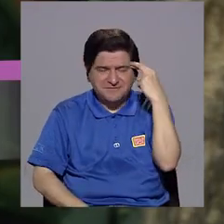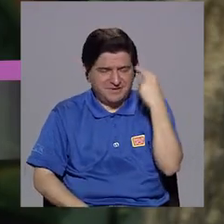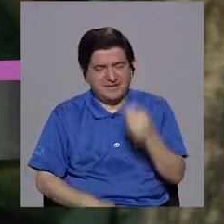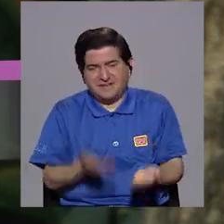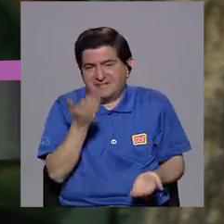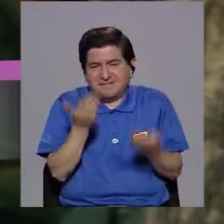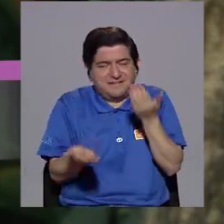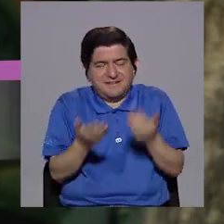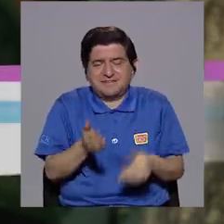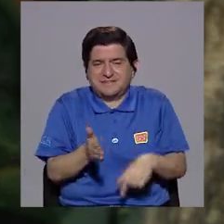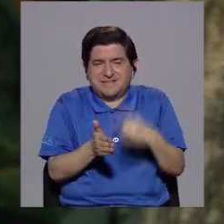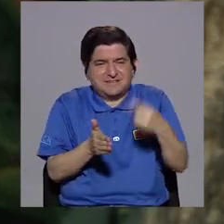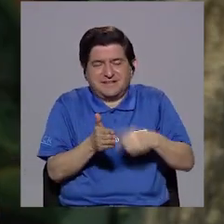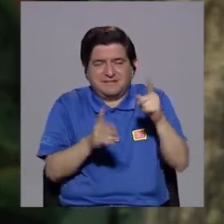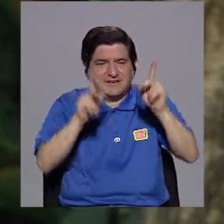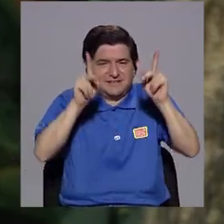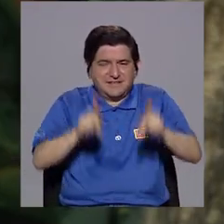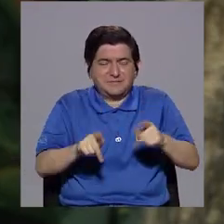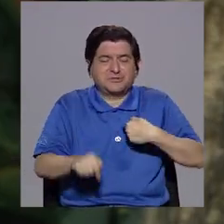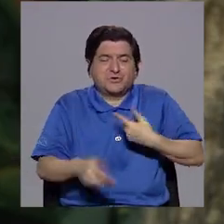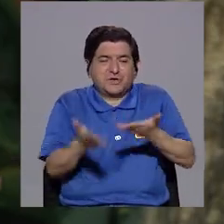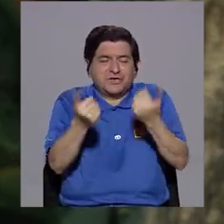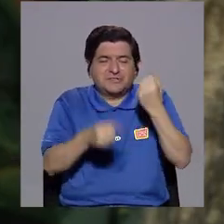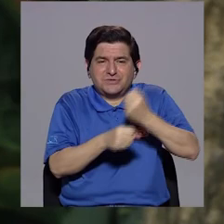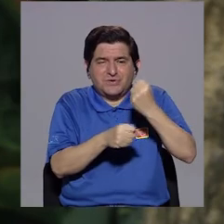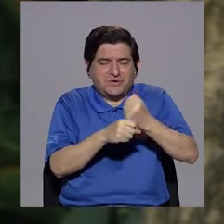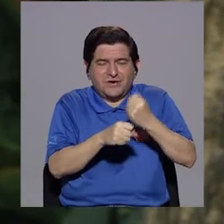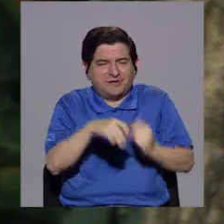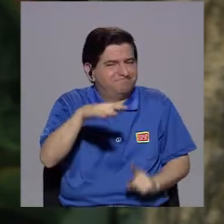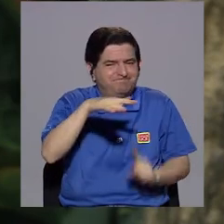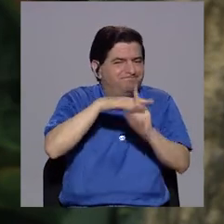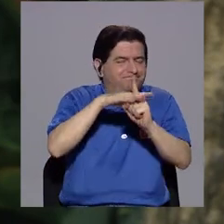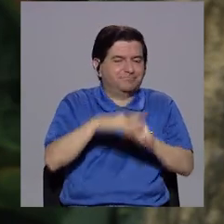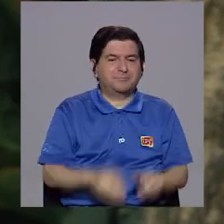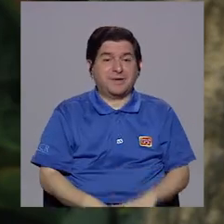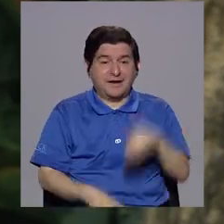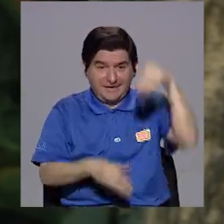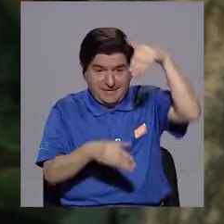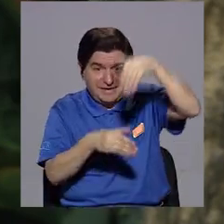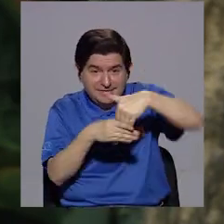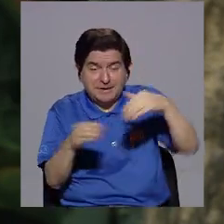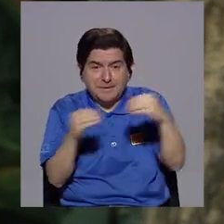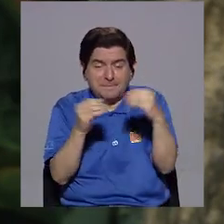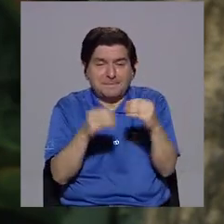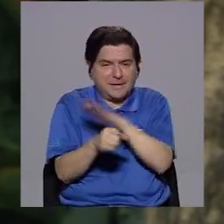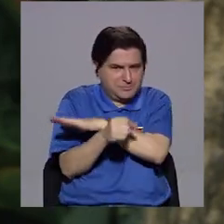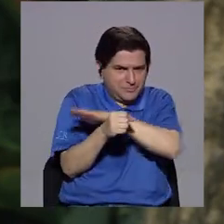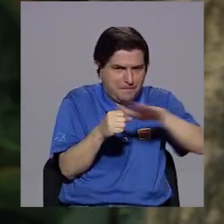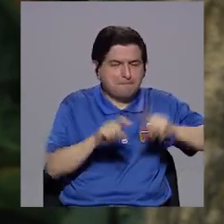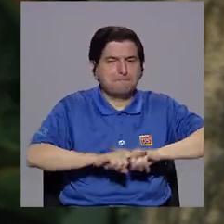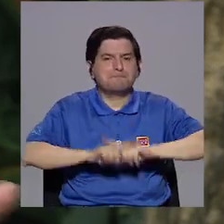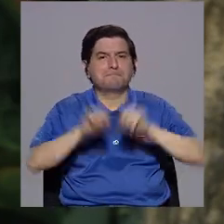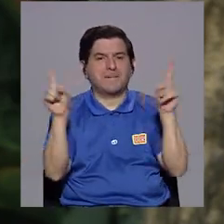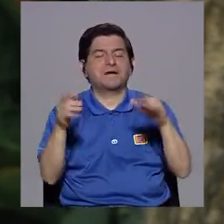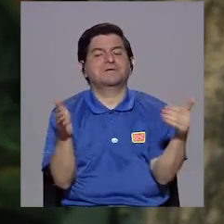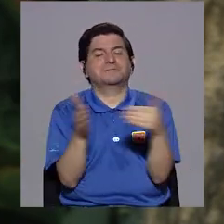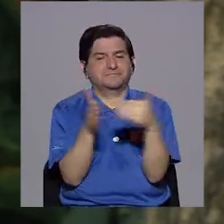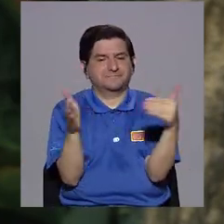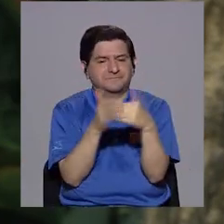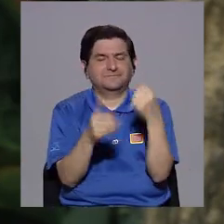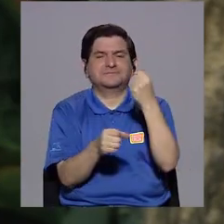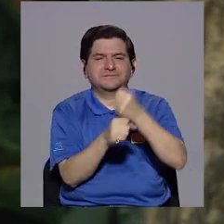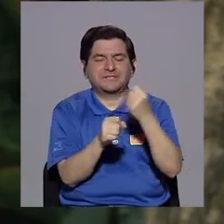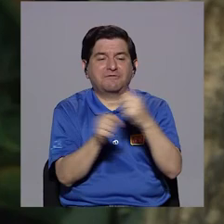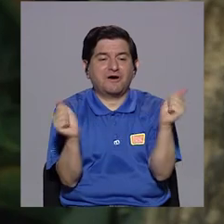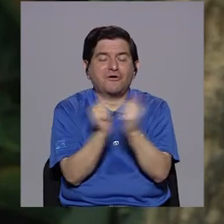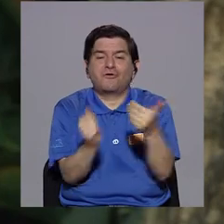razones, no siempre tenés a las personas, ¿verdad?, con las que uno quisiera trabajar para que la intervención sea un poco más integral. Sin embargo, otra